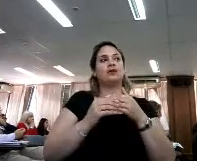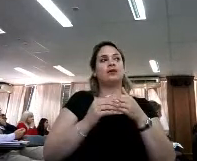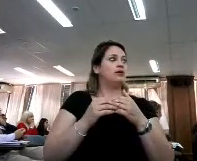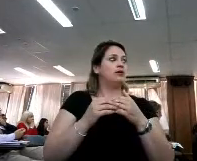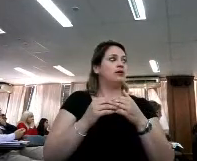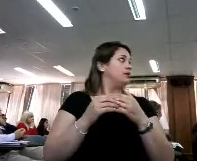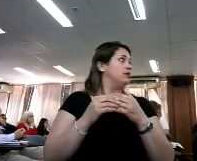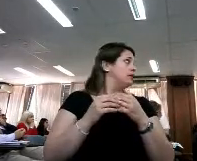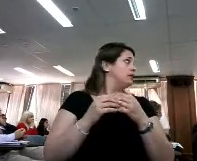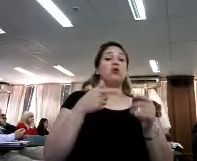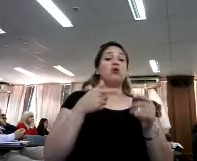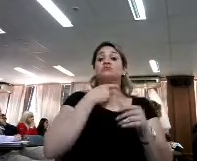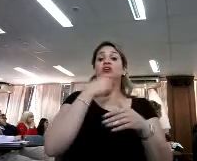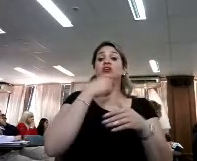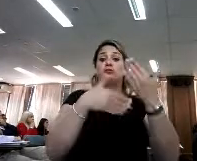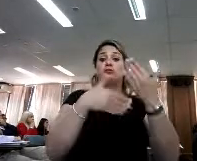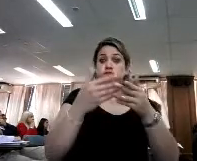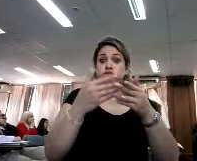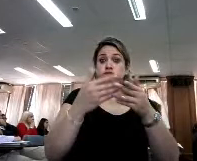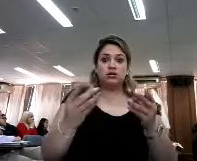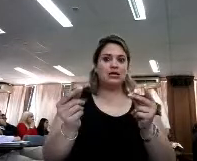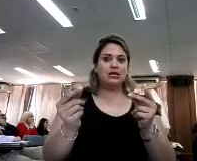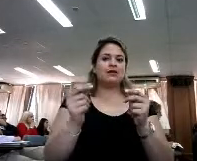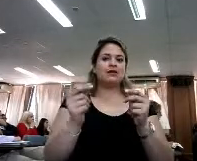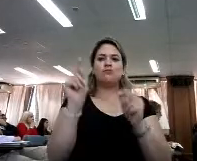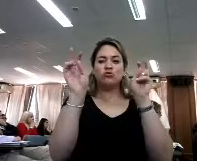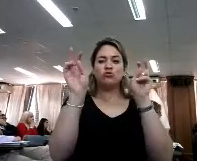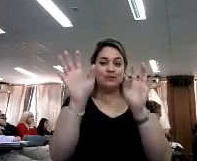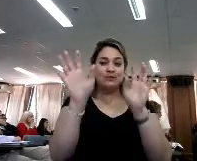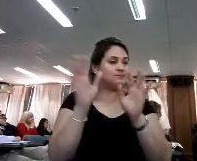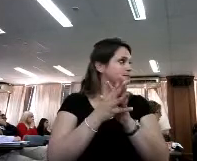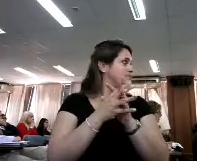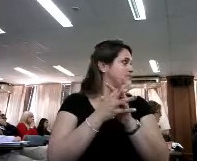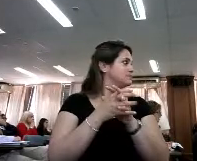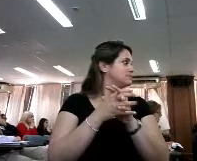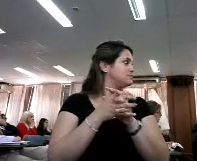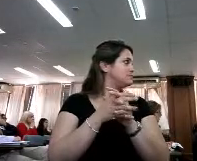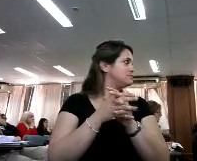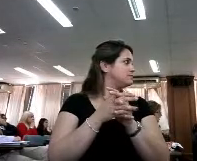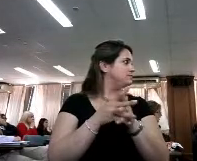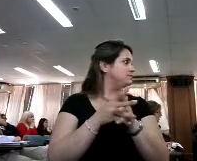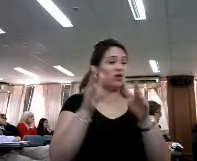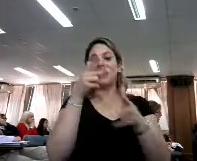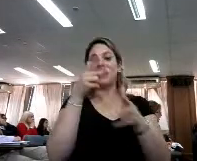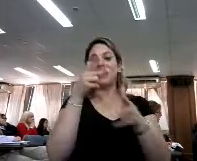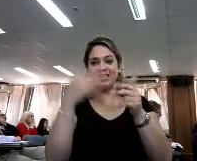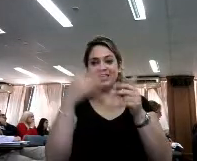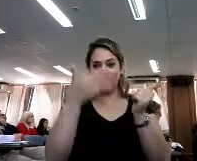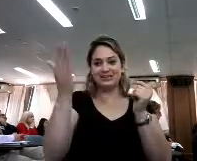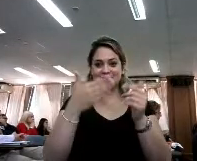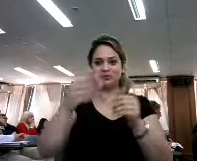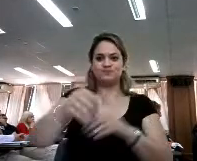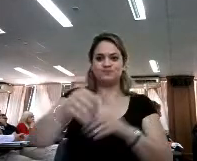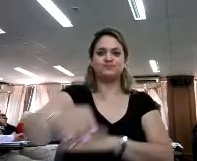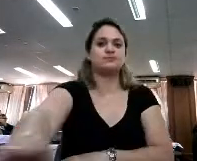Solo quiero aterrizar un asunto más, que esto ya lo dijimos, ya lo dijimos, ya lo dijimos.